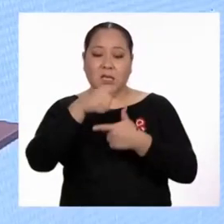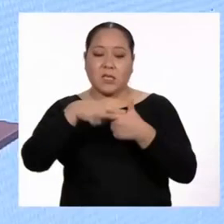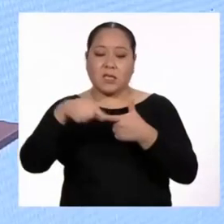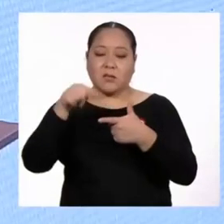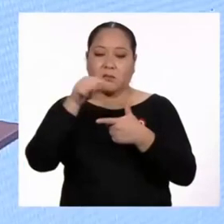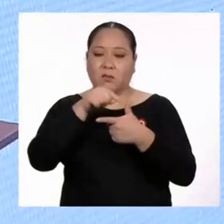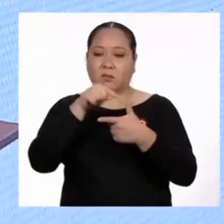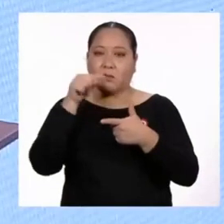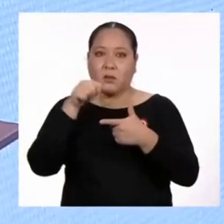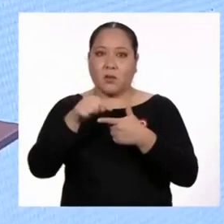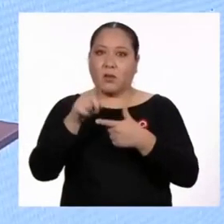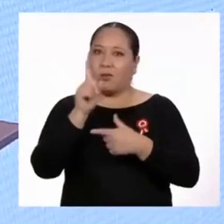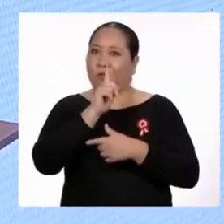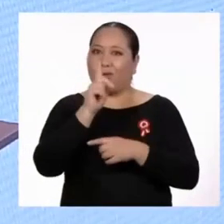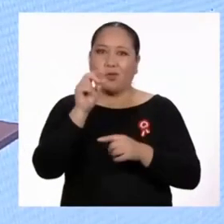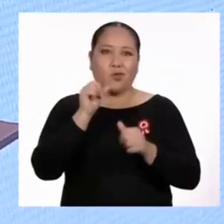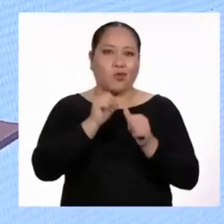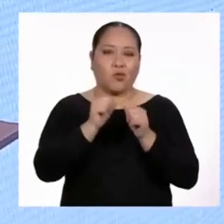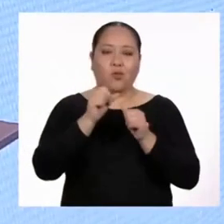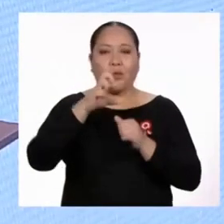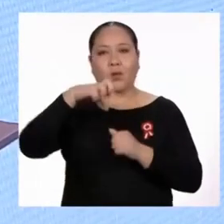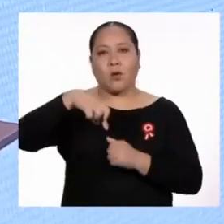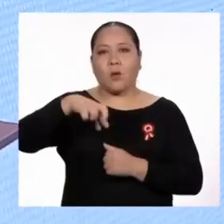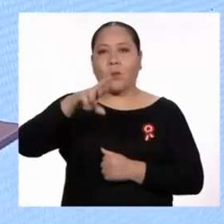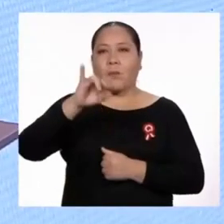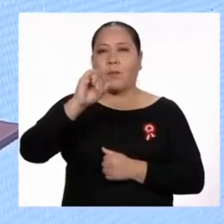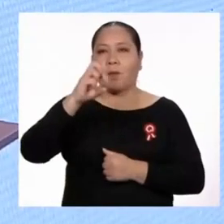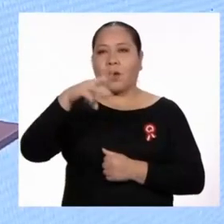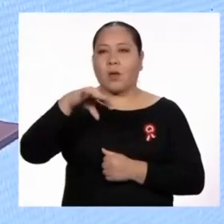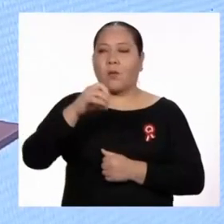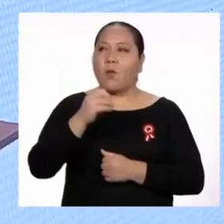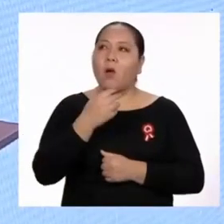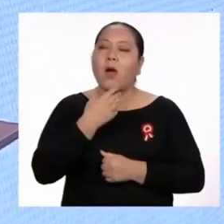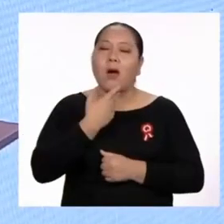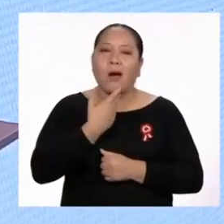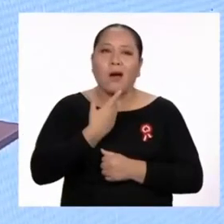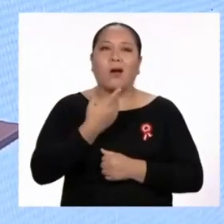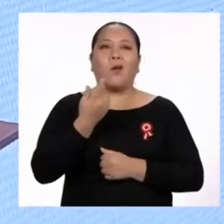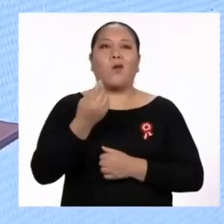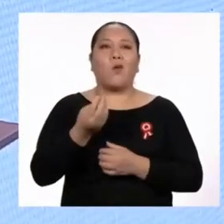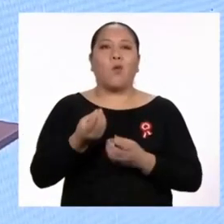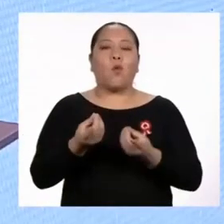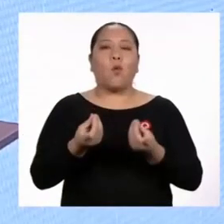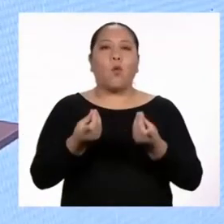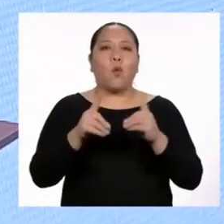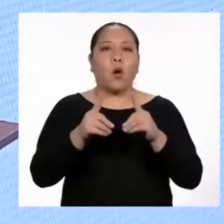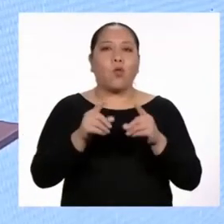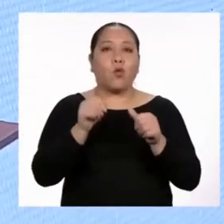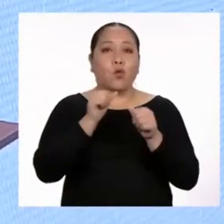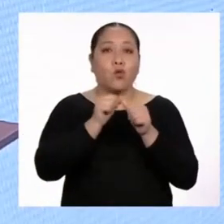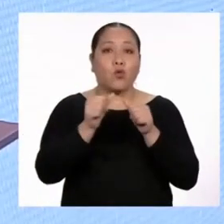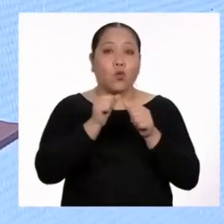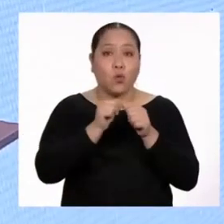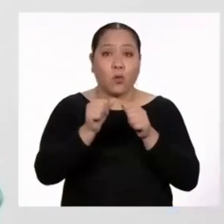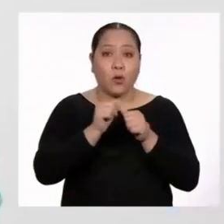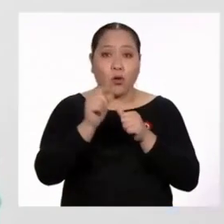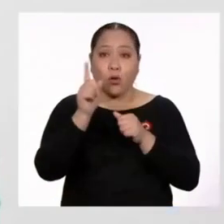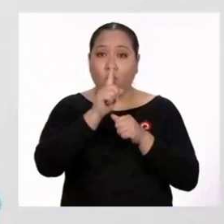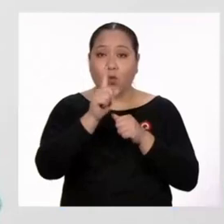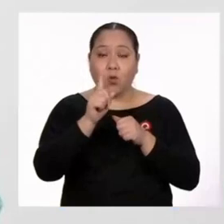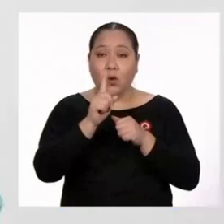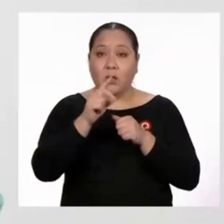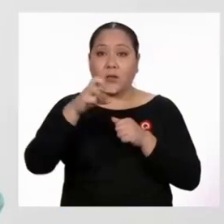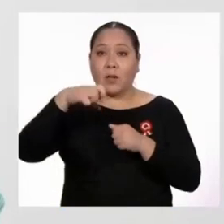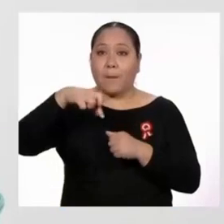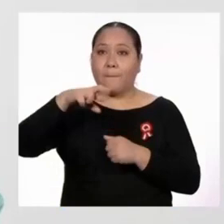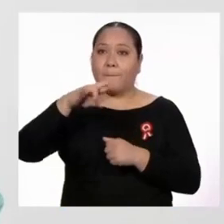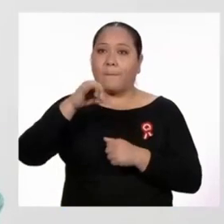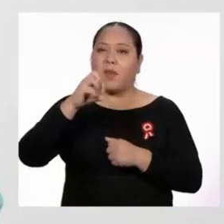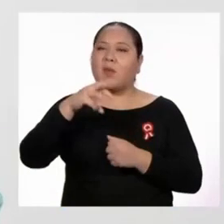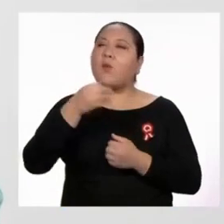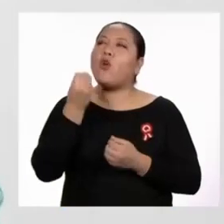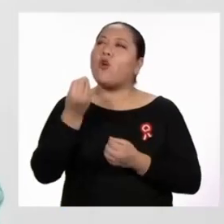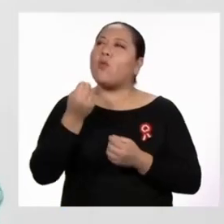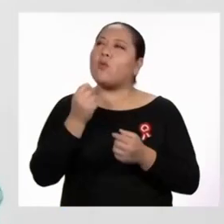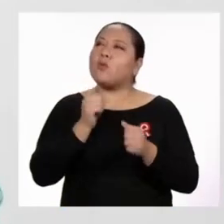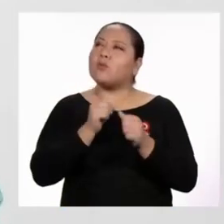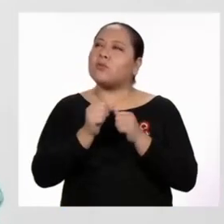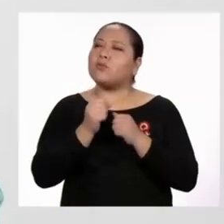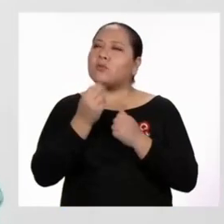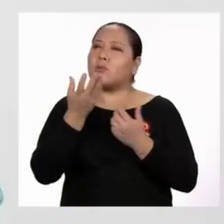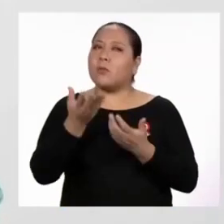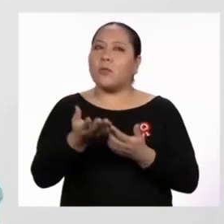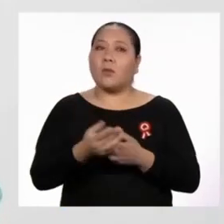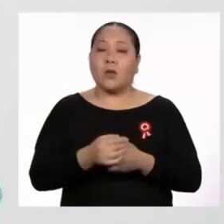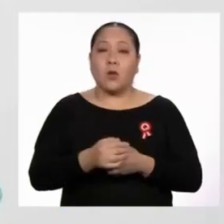primo. Entonces, cuando un número natural no es primo, ¿cómo se le llama? Cuando hay números con más de